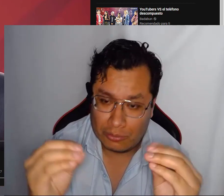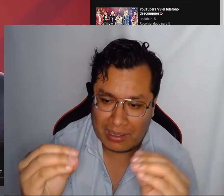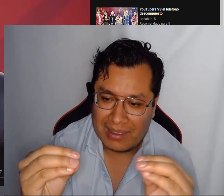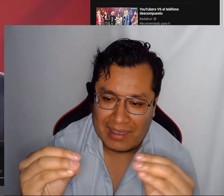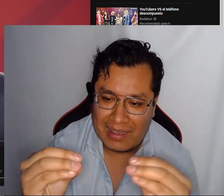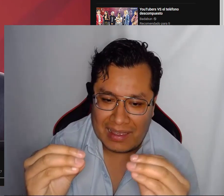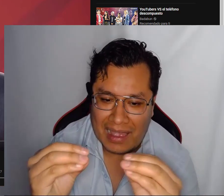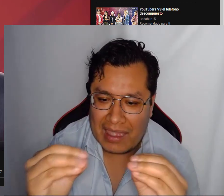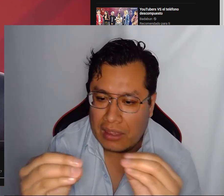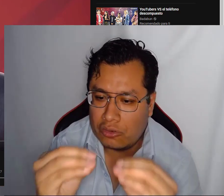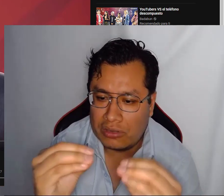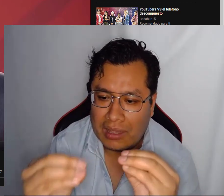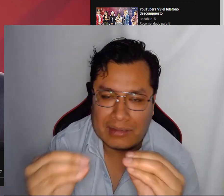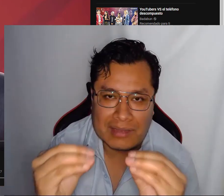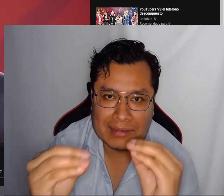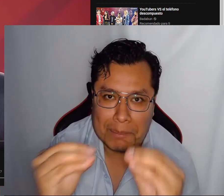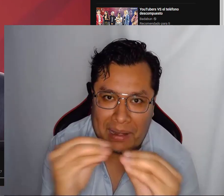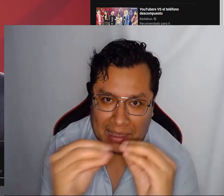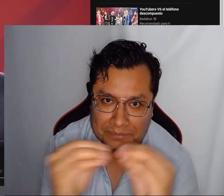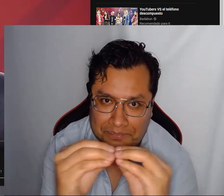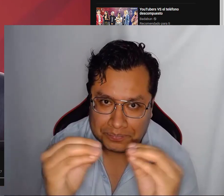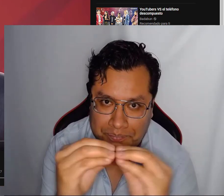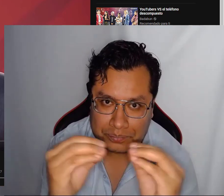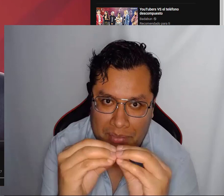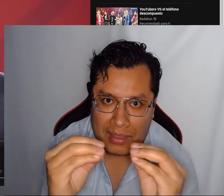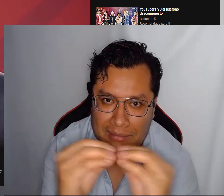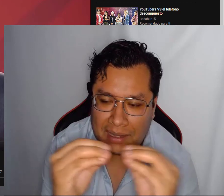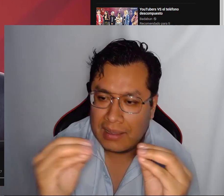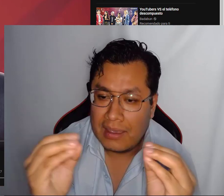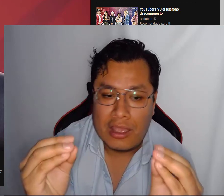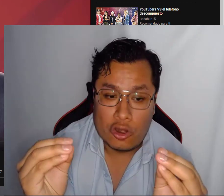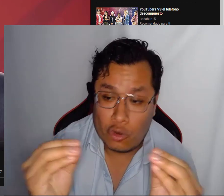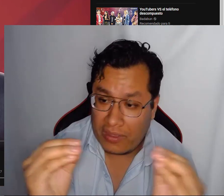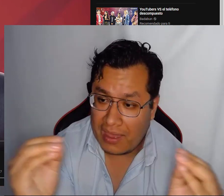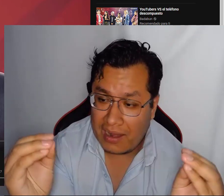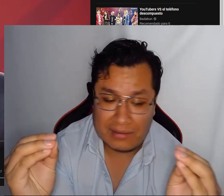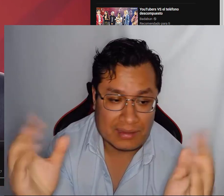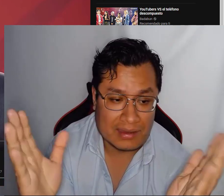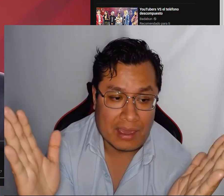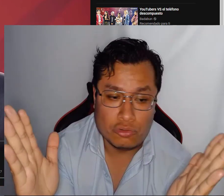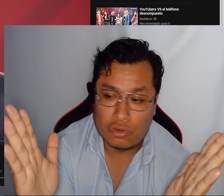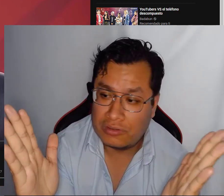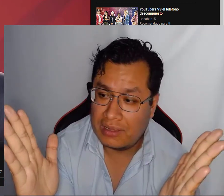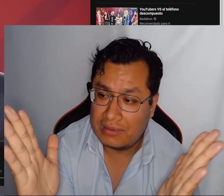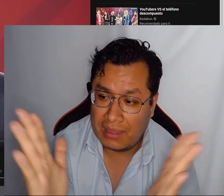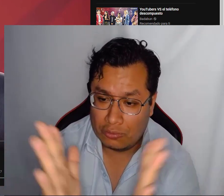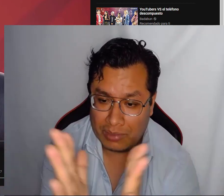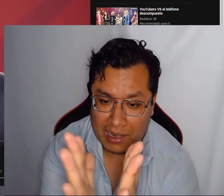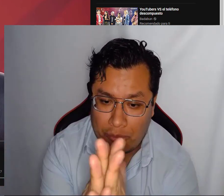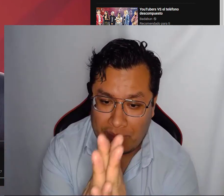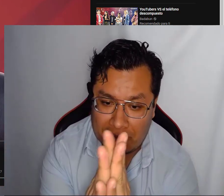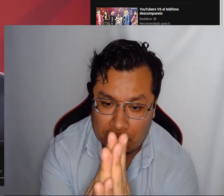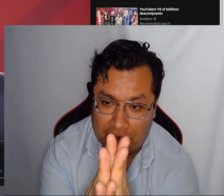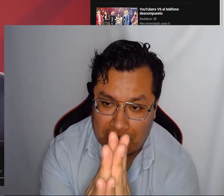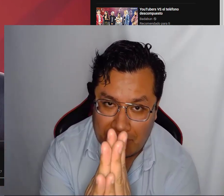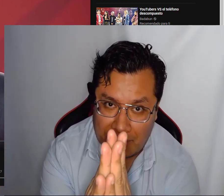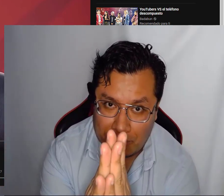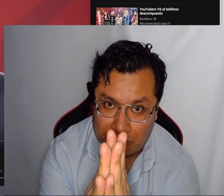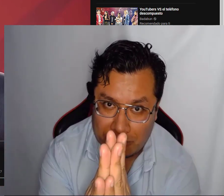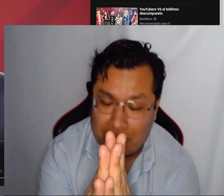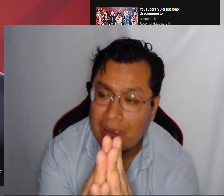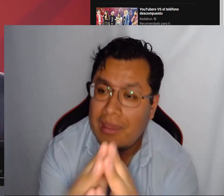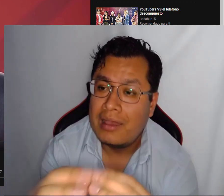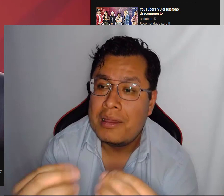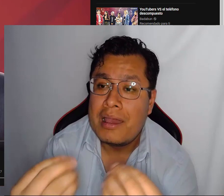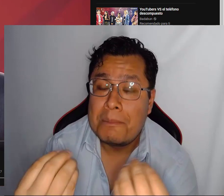secundaria o sea ahí es donde está esta pelea sale lo ideal sería un docente que tuviera la combinación de